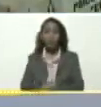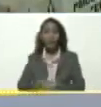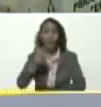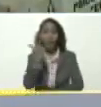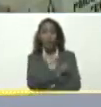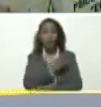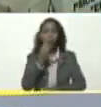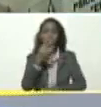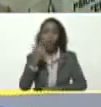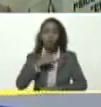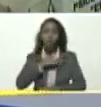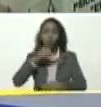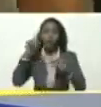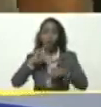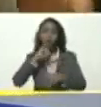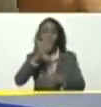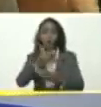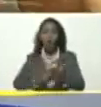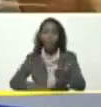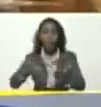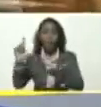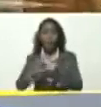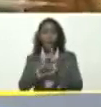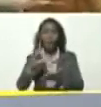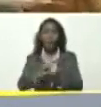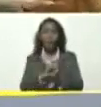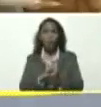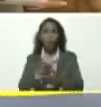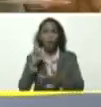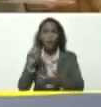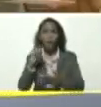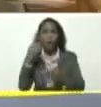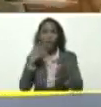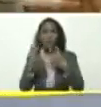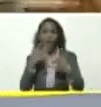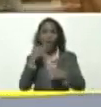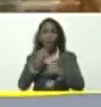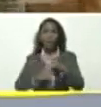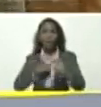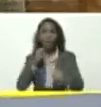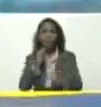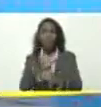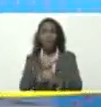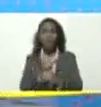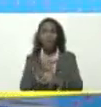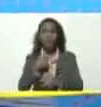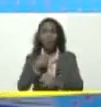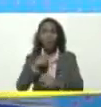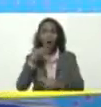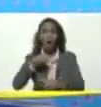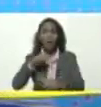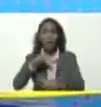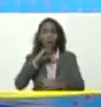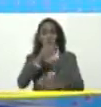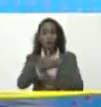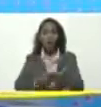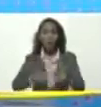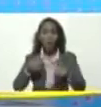La vacuna. Bueno, aquí tengo el informe entre libros de la Feria Internacional. Tengo el informe de esta